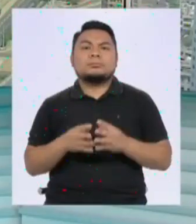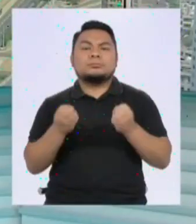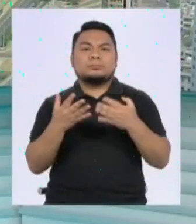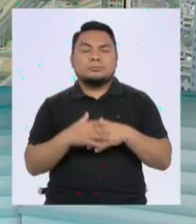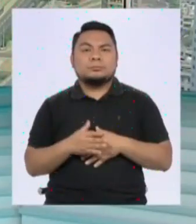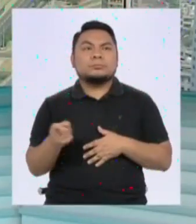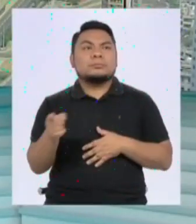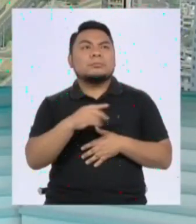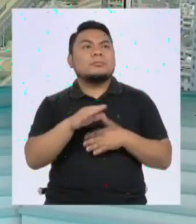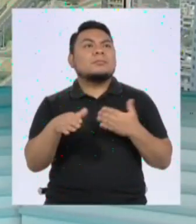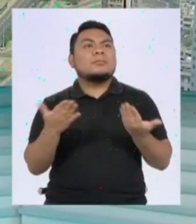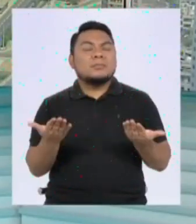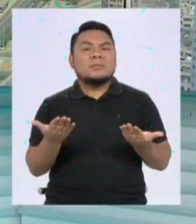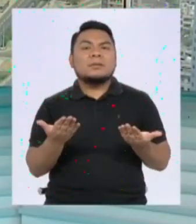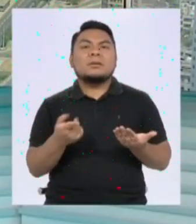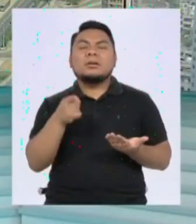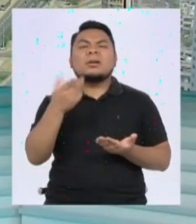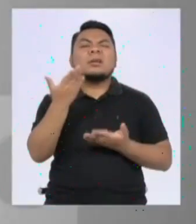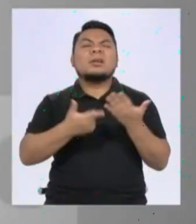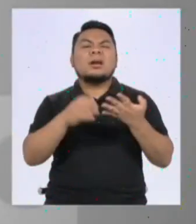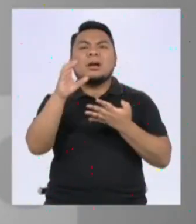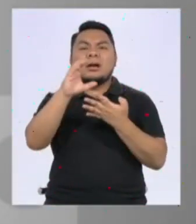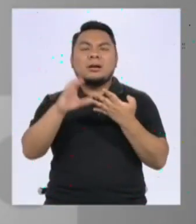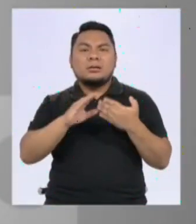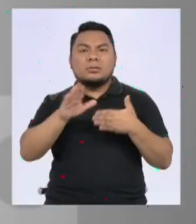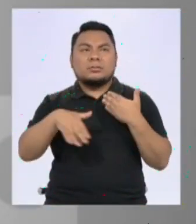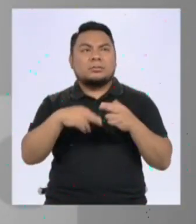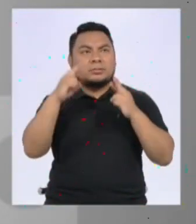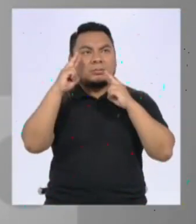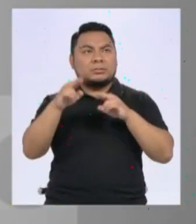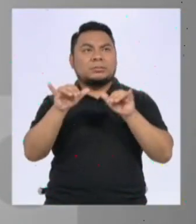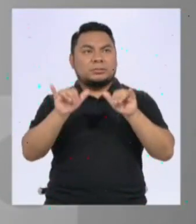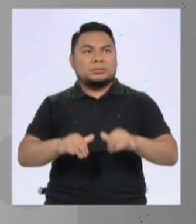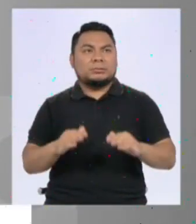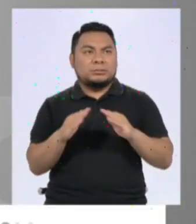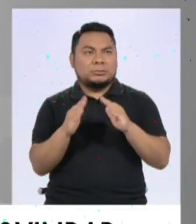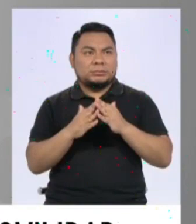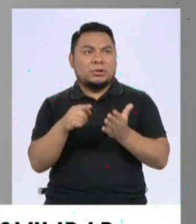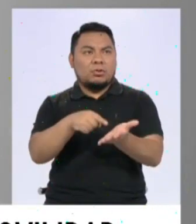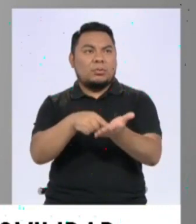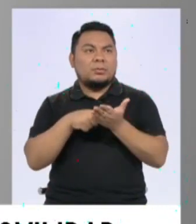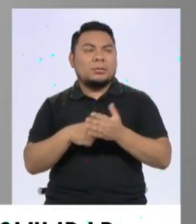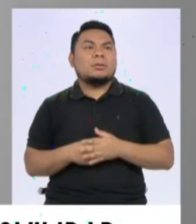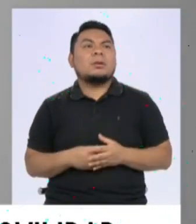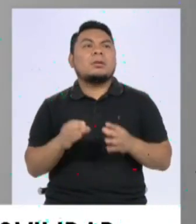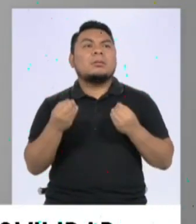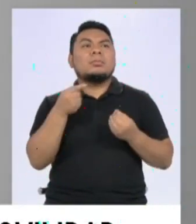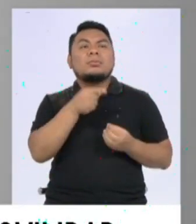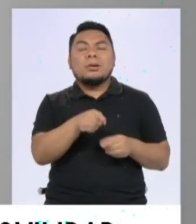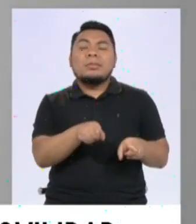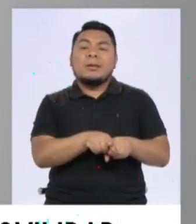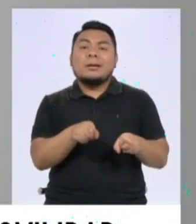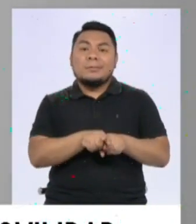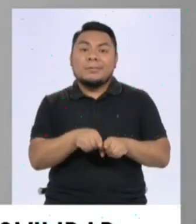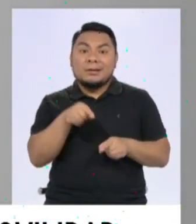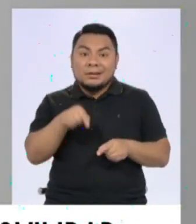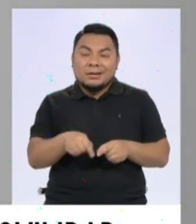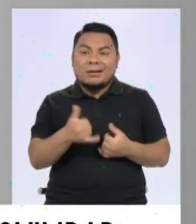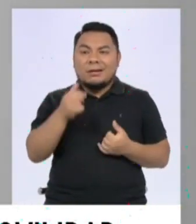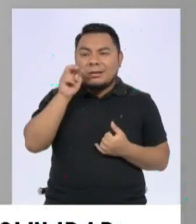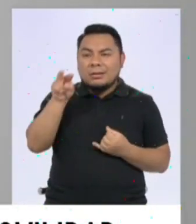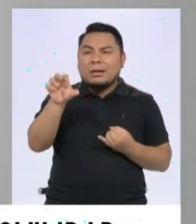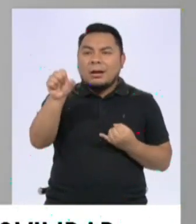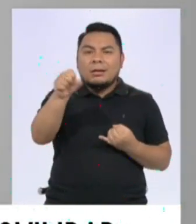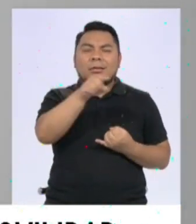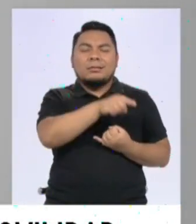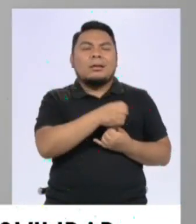y la rigurosidad no son las características y el cumplimiento de la orden de inmovilización obligatoria porque la solidaridad también es otra cualidad de